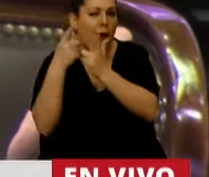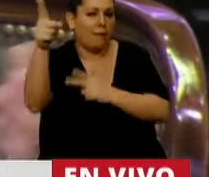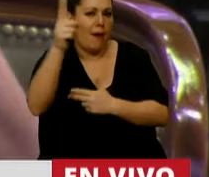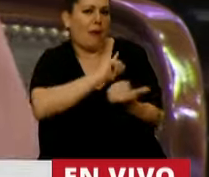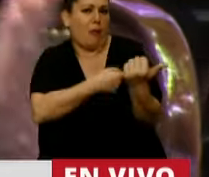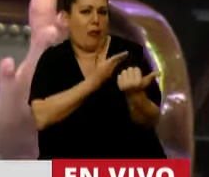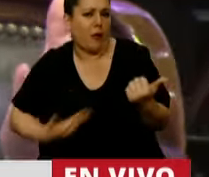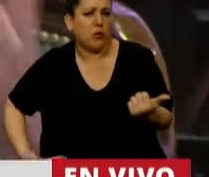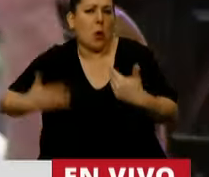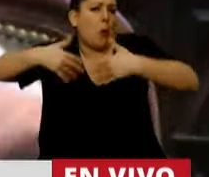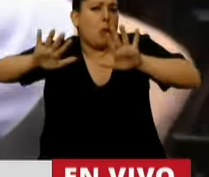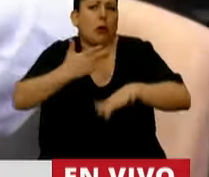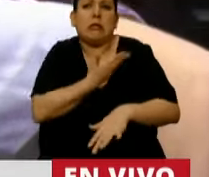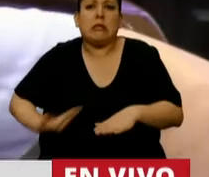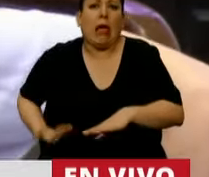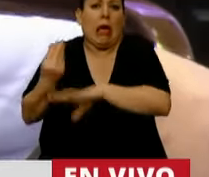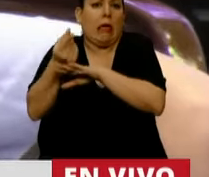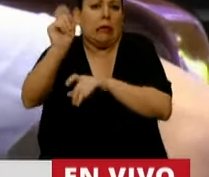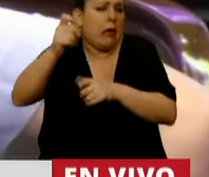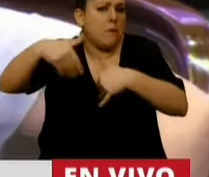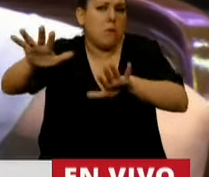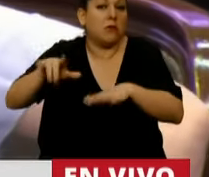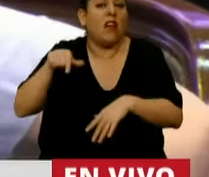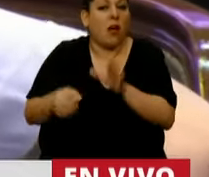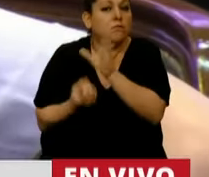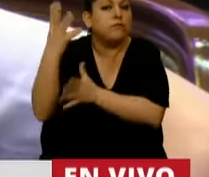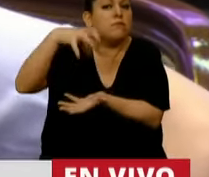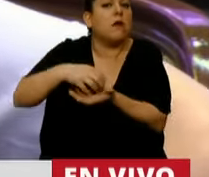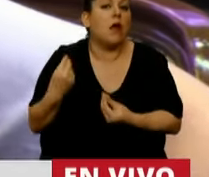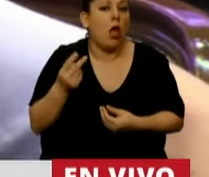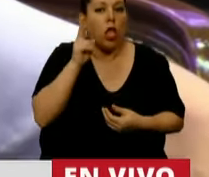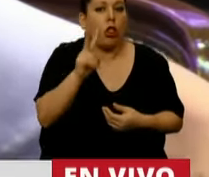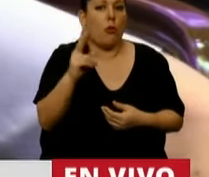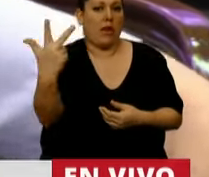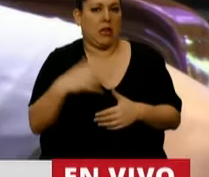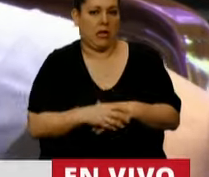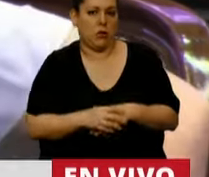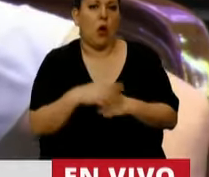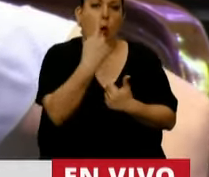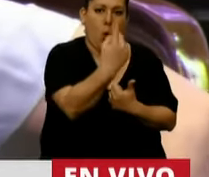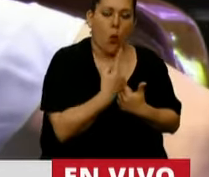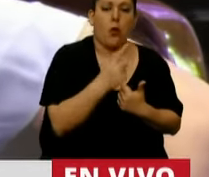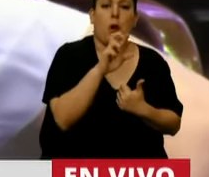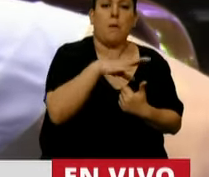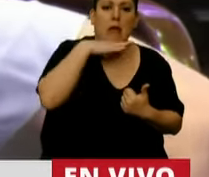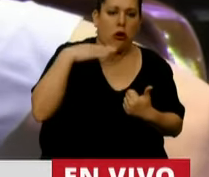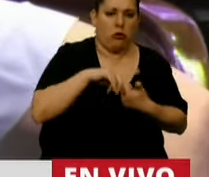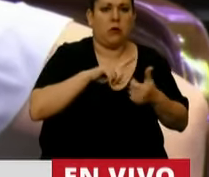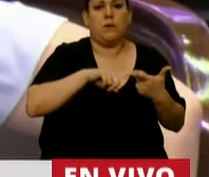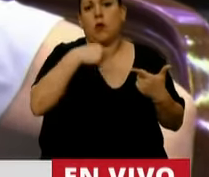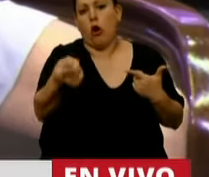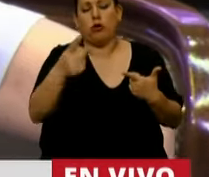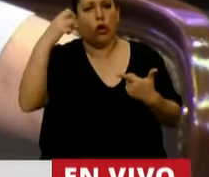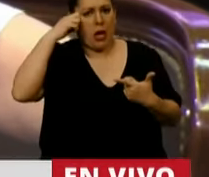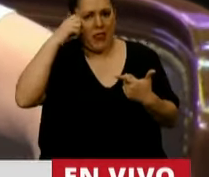oficialismo que sea. Gran logro. ¿Quién fue un invento? 2003. Dos diputados, uno del PJ, uno del radicalismo.